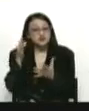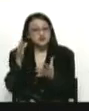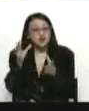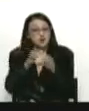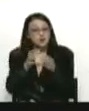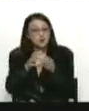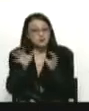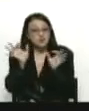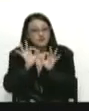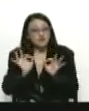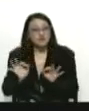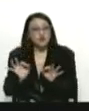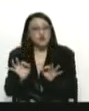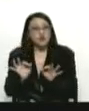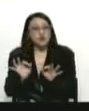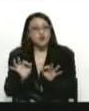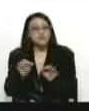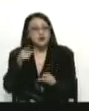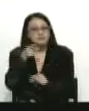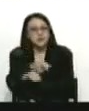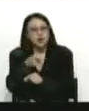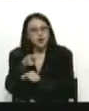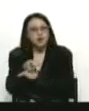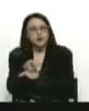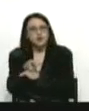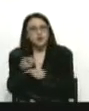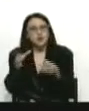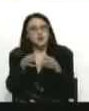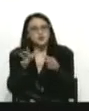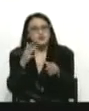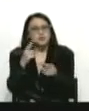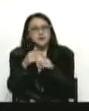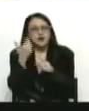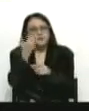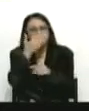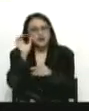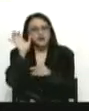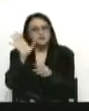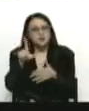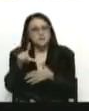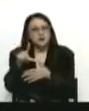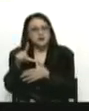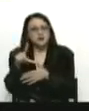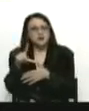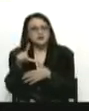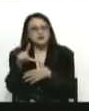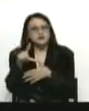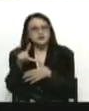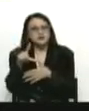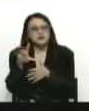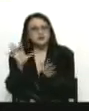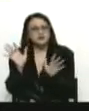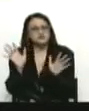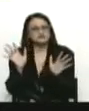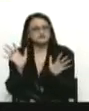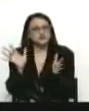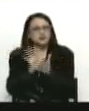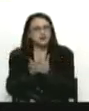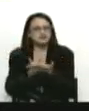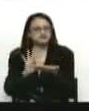como fórmula e imposición de las oligarquías y del imperialismo sobre América Latina está totalmente en la lona, totalmente